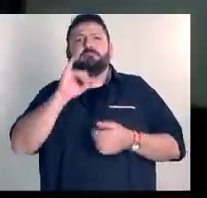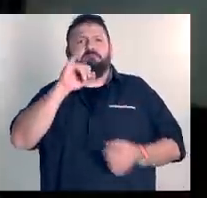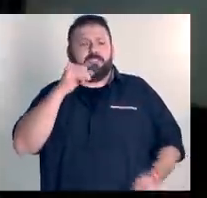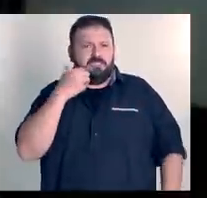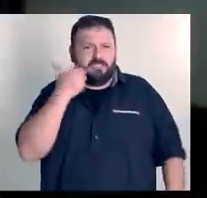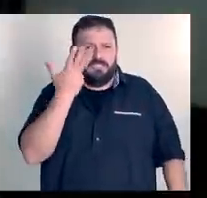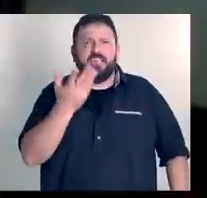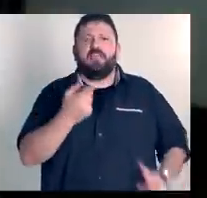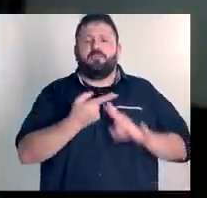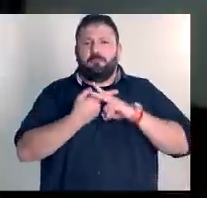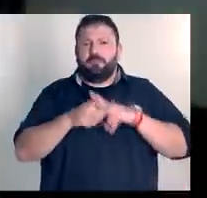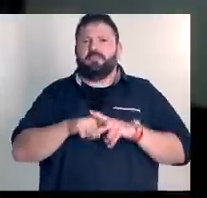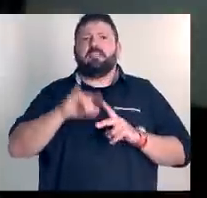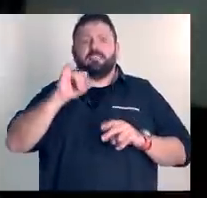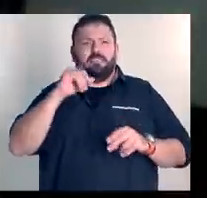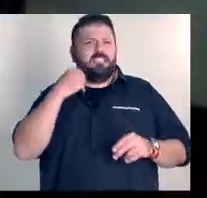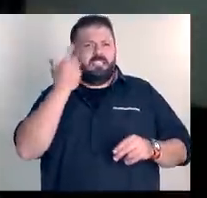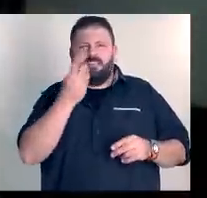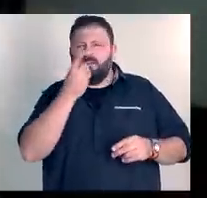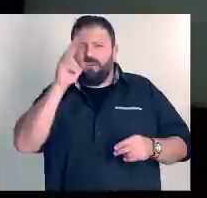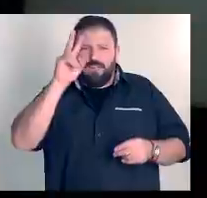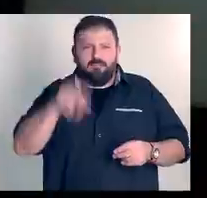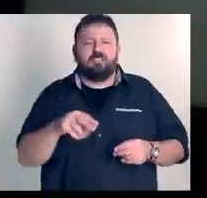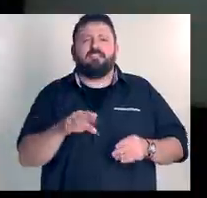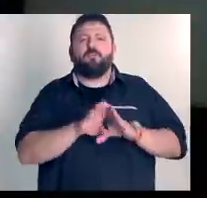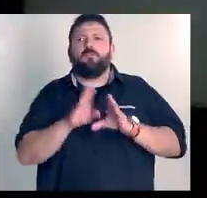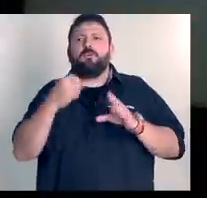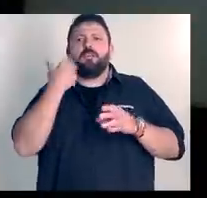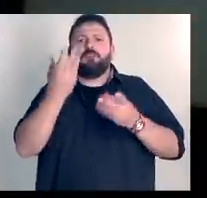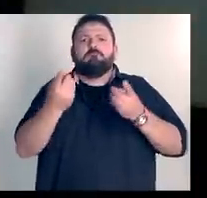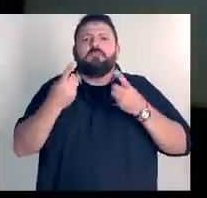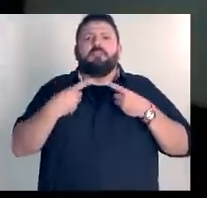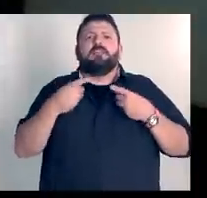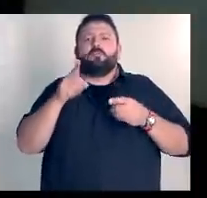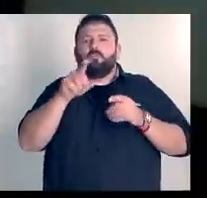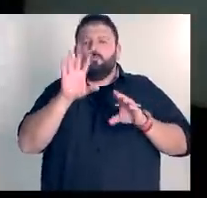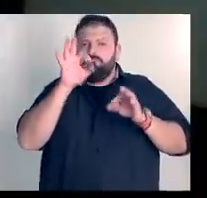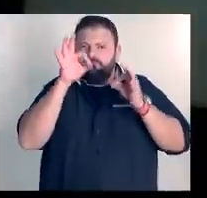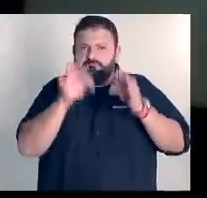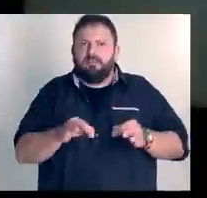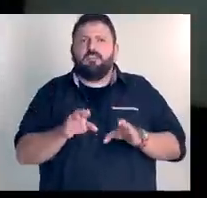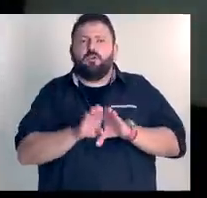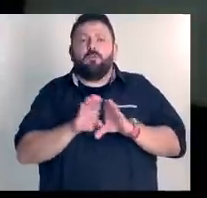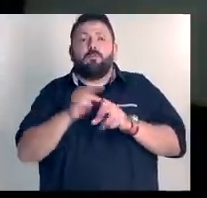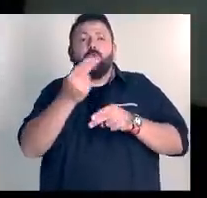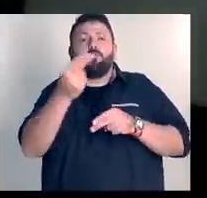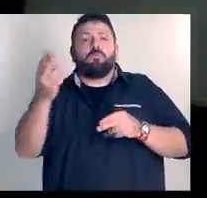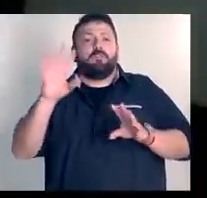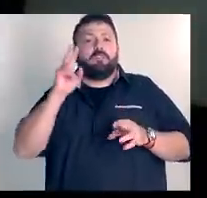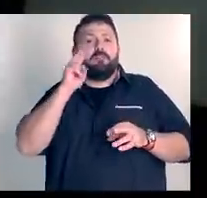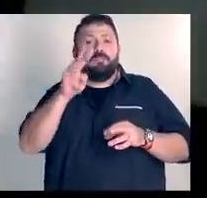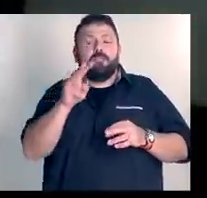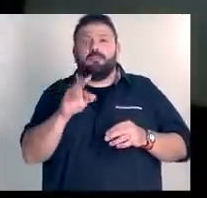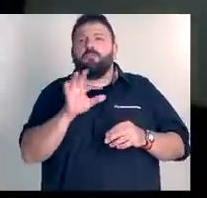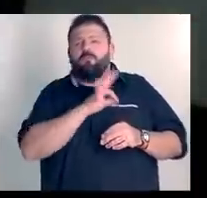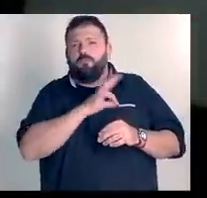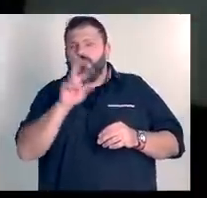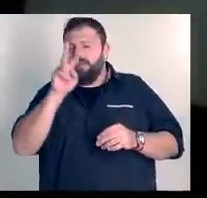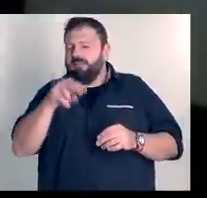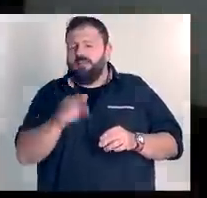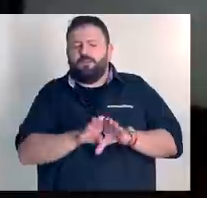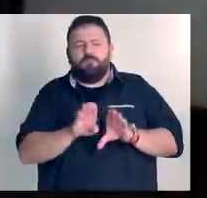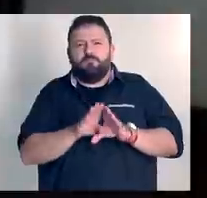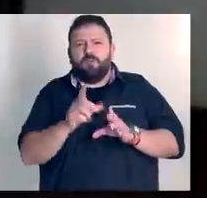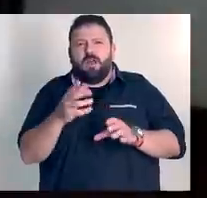quiero empezar ya, quiero que me entrenes del producto, quiero que me entrenes, vas a confirmar lo que ya ellos ya vieron y van a empezar con una fuerza